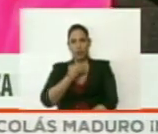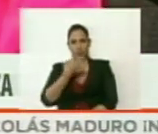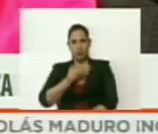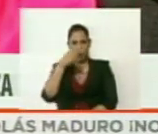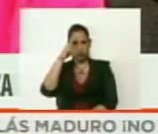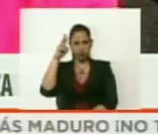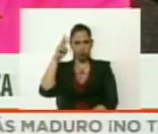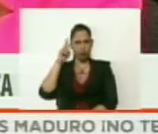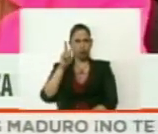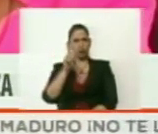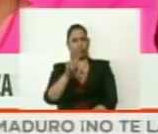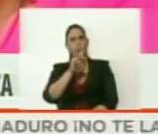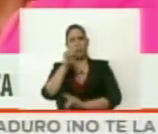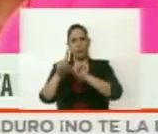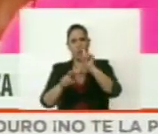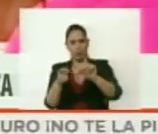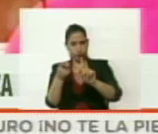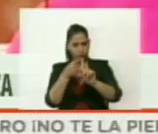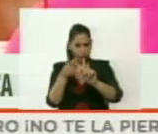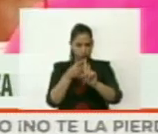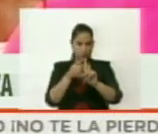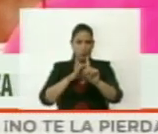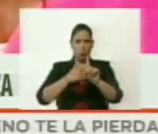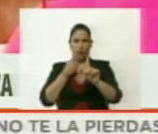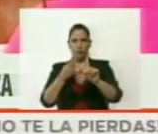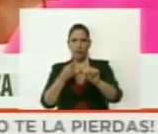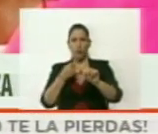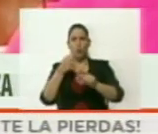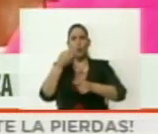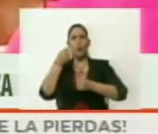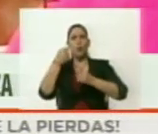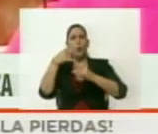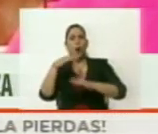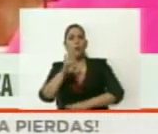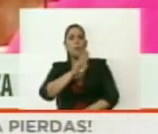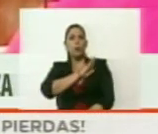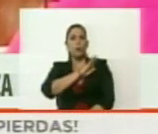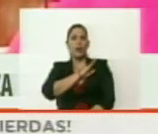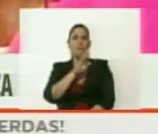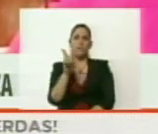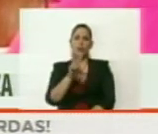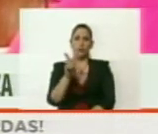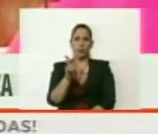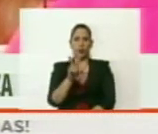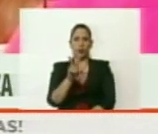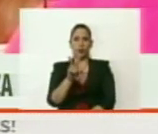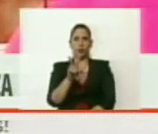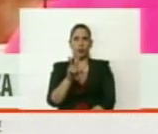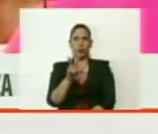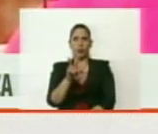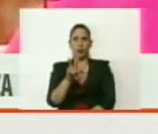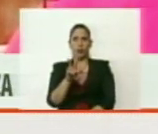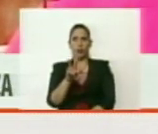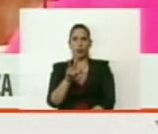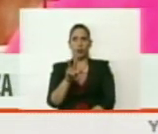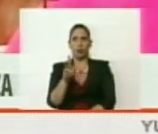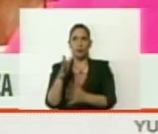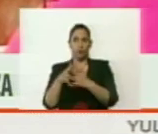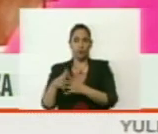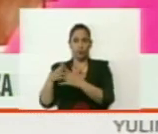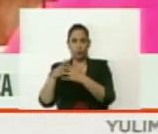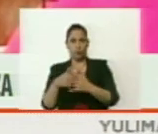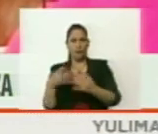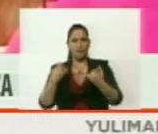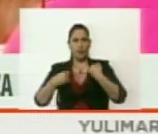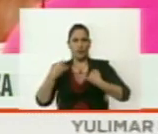2 precisiones. Una, si pudiese decir cuántas propiedades venezolanas en suelo norteamericano se ven afectadas